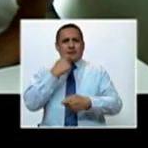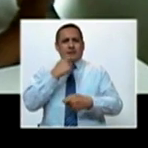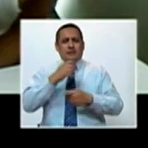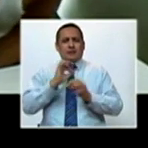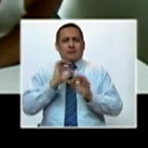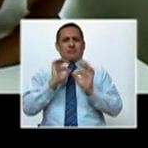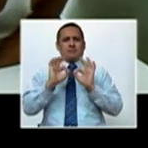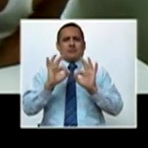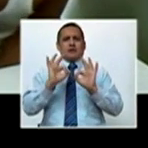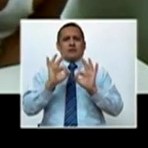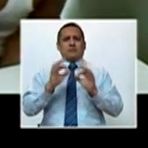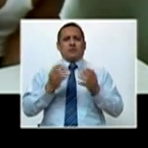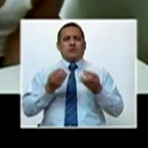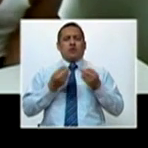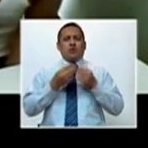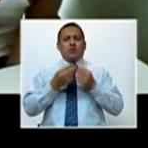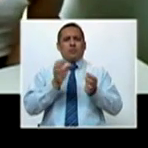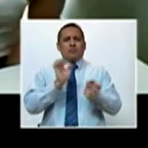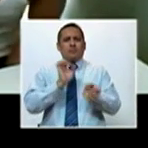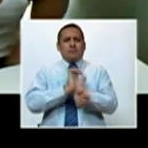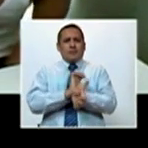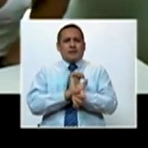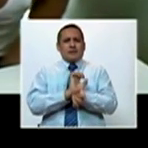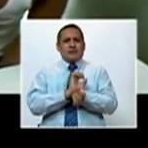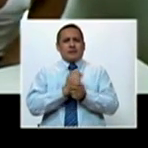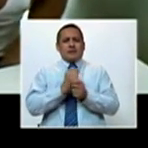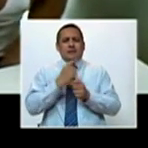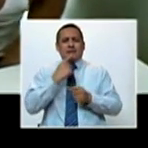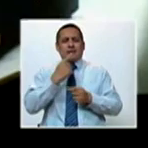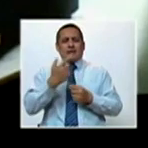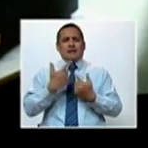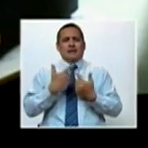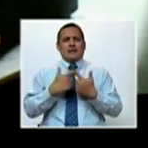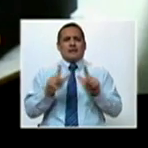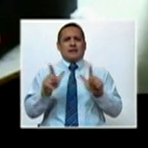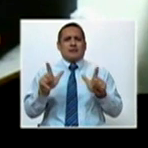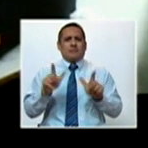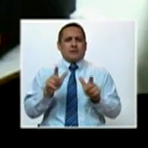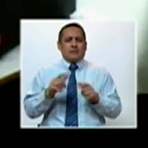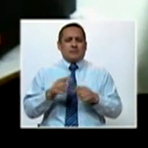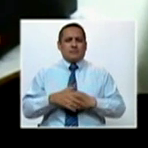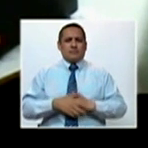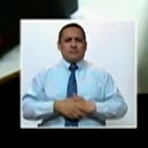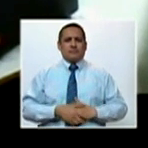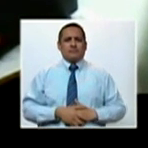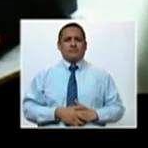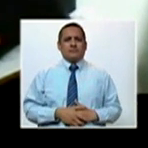comercialización de la misma con una pena privativa de libertad.